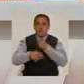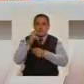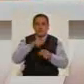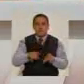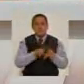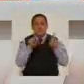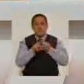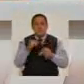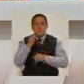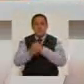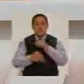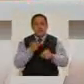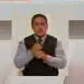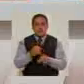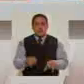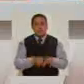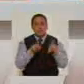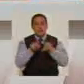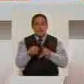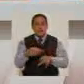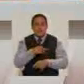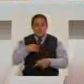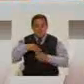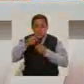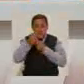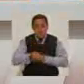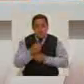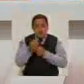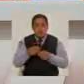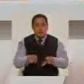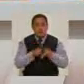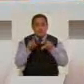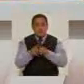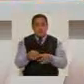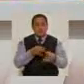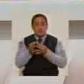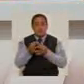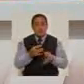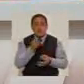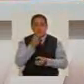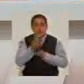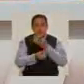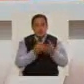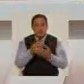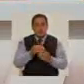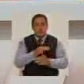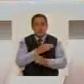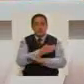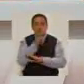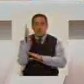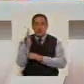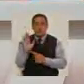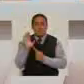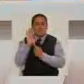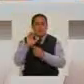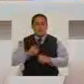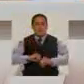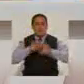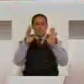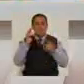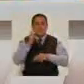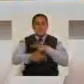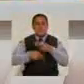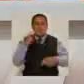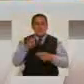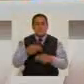en el mercado interno. Y a propósito, el ministro de Agricultura, Luis Ginocchio, además hizo este anuncio durante el lanzamiento del Día